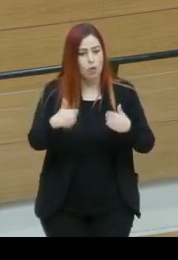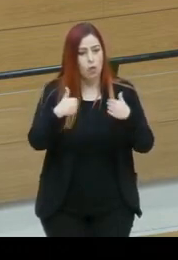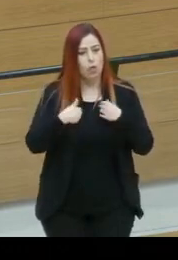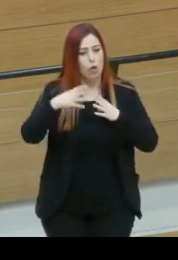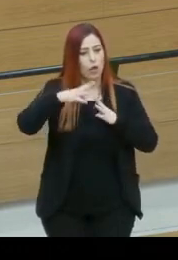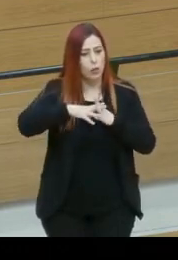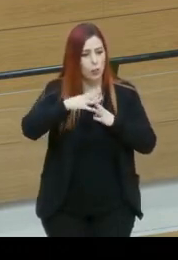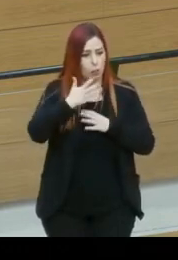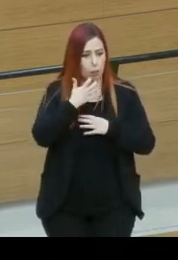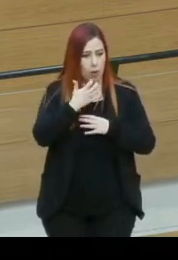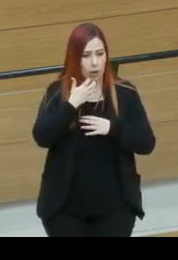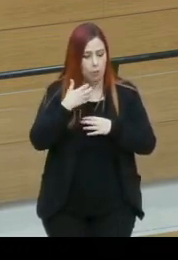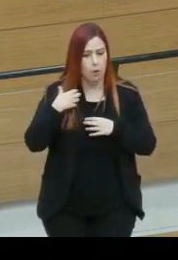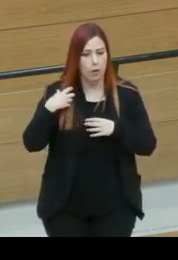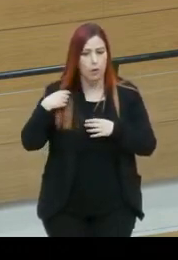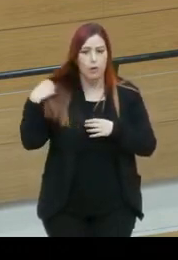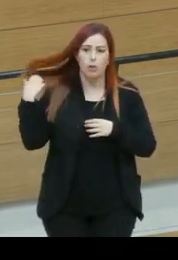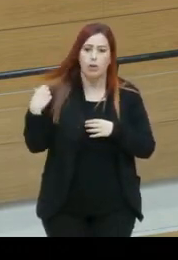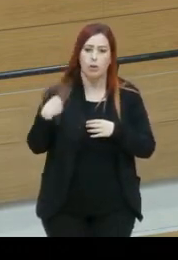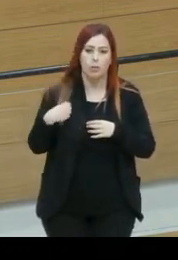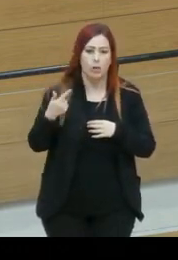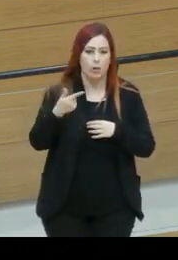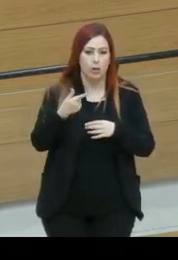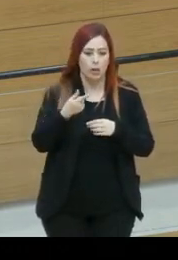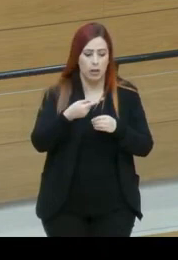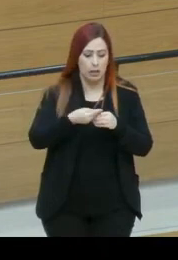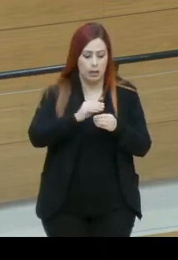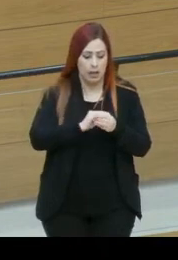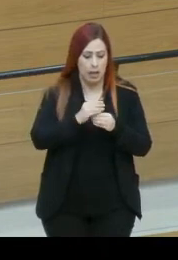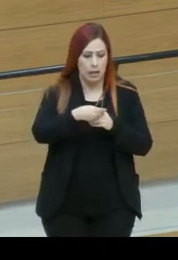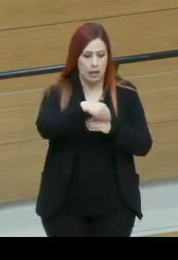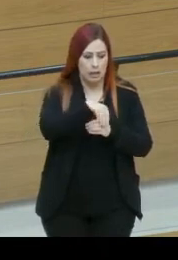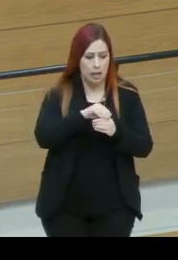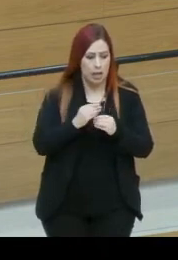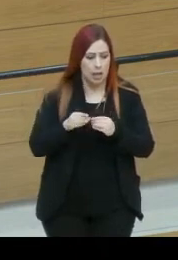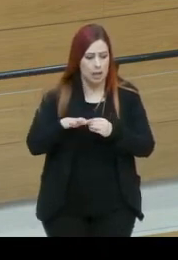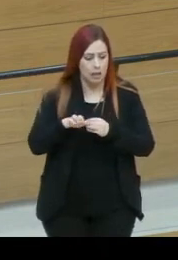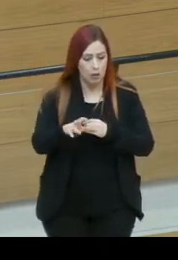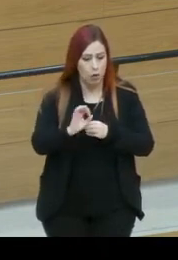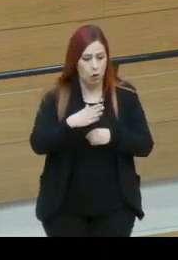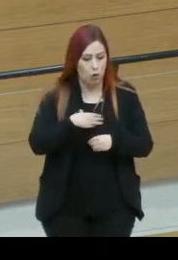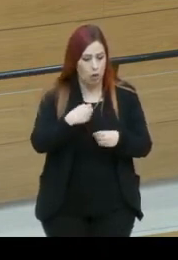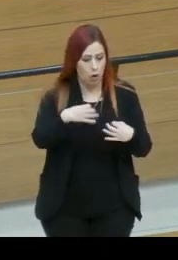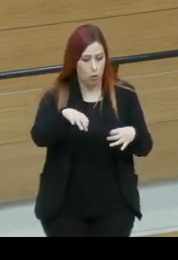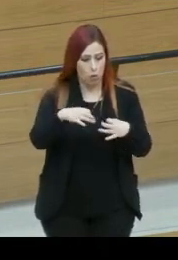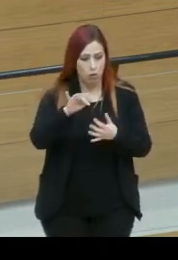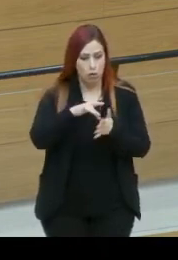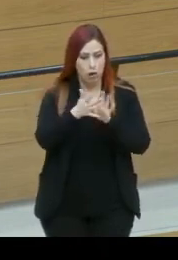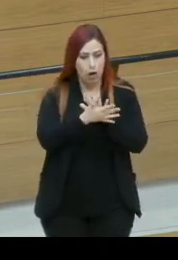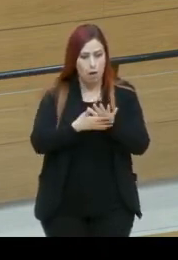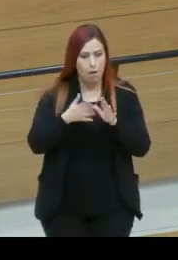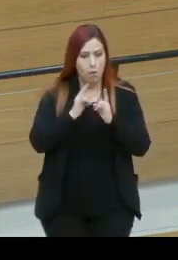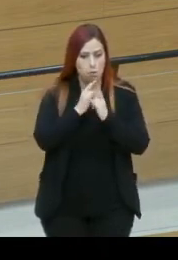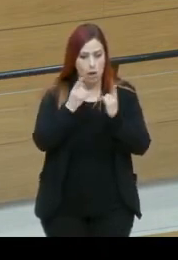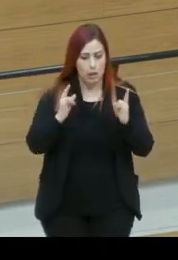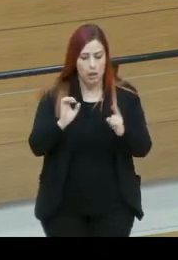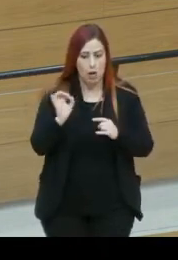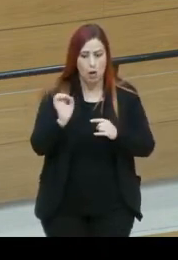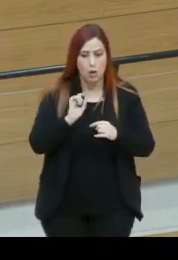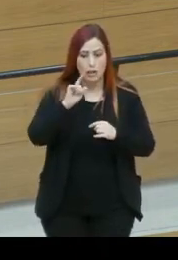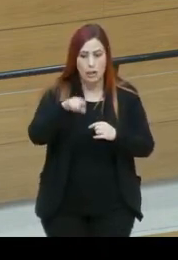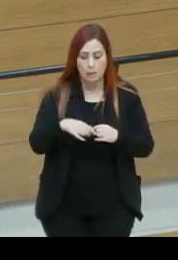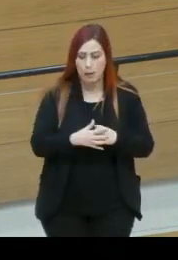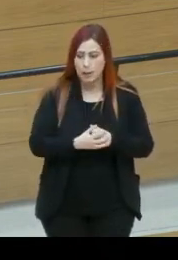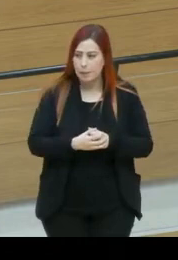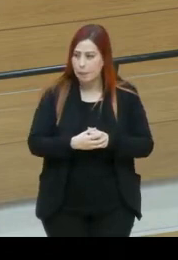estructurales, como por ejemplo es el caso de la quitina en las cáscaras de los crustáceos o la celulosa cuando hablamos de plantas, o también